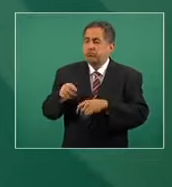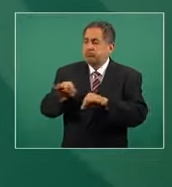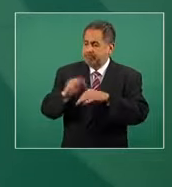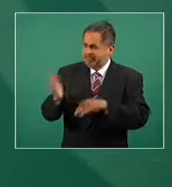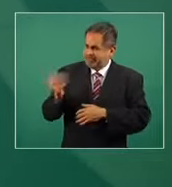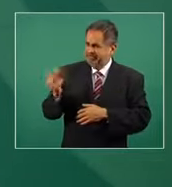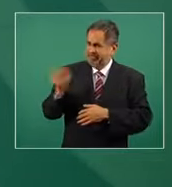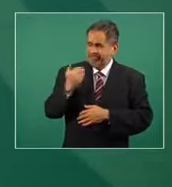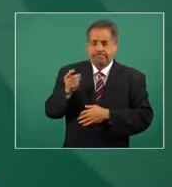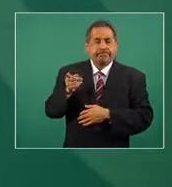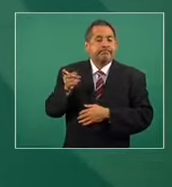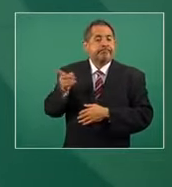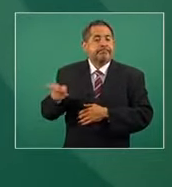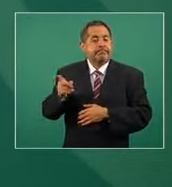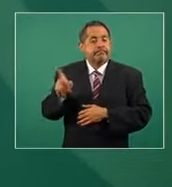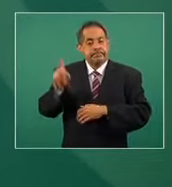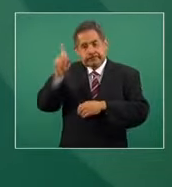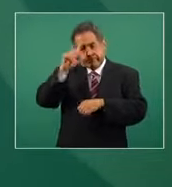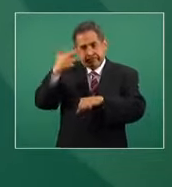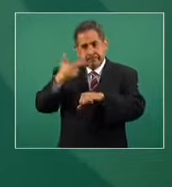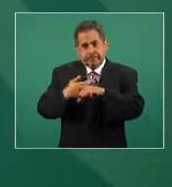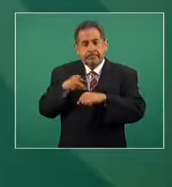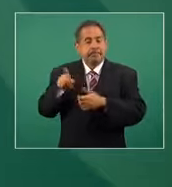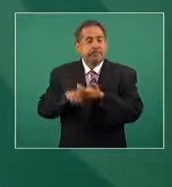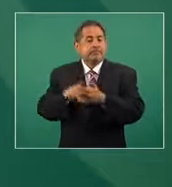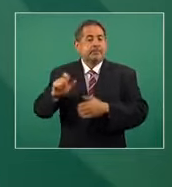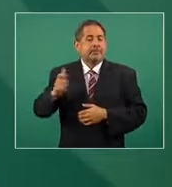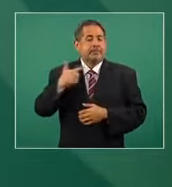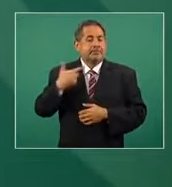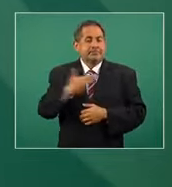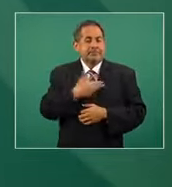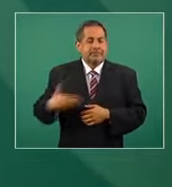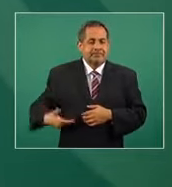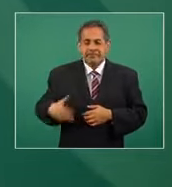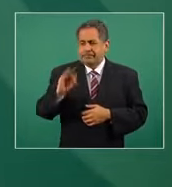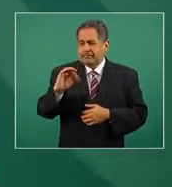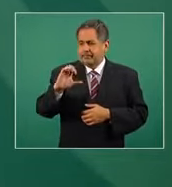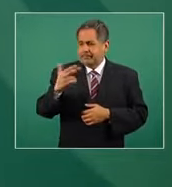como consejero al expresidente Calderón.